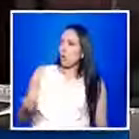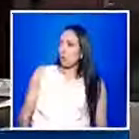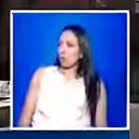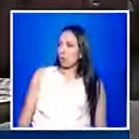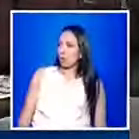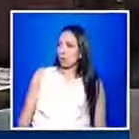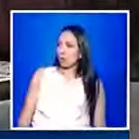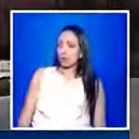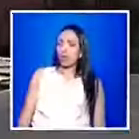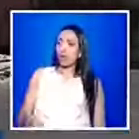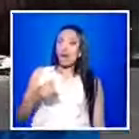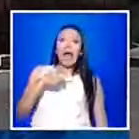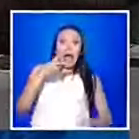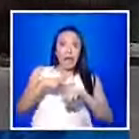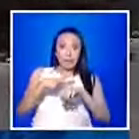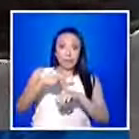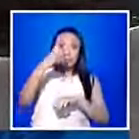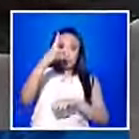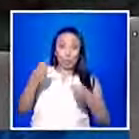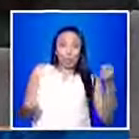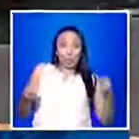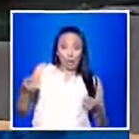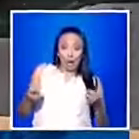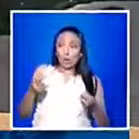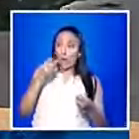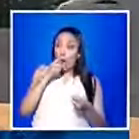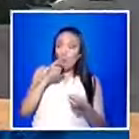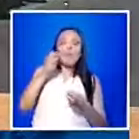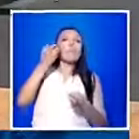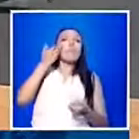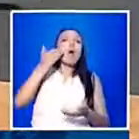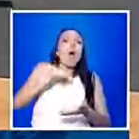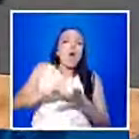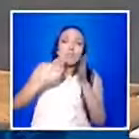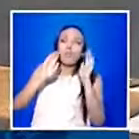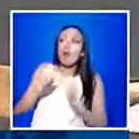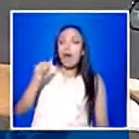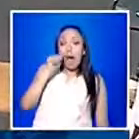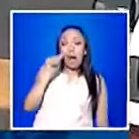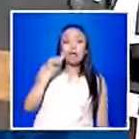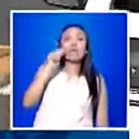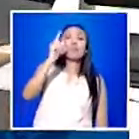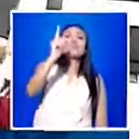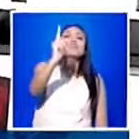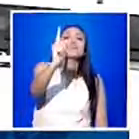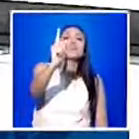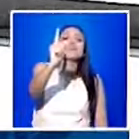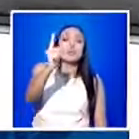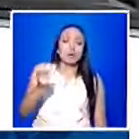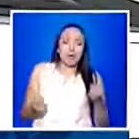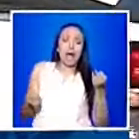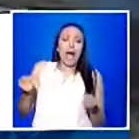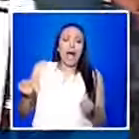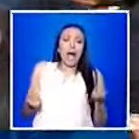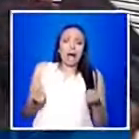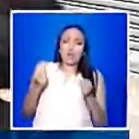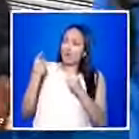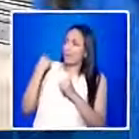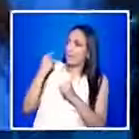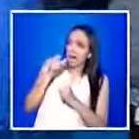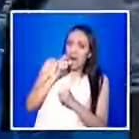que cogió, cogió? Sí, el que cogió, cogió. Ayer, por ejemplo, vino solamente una sola vez y no